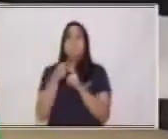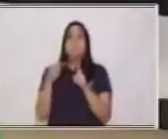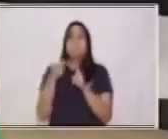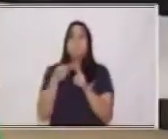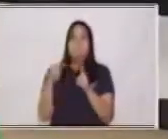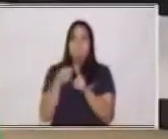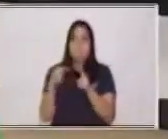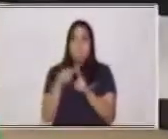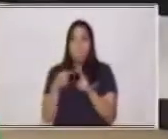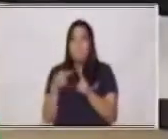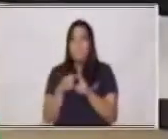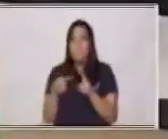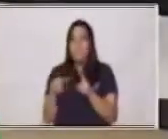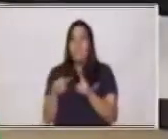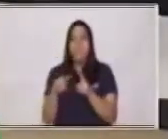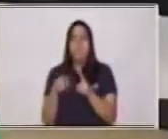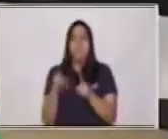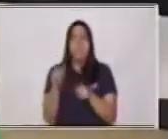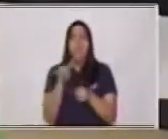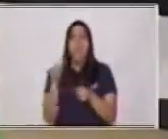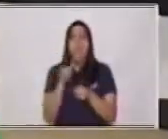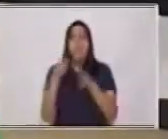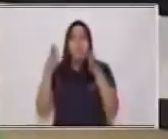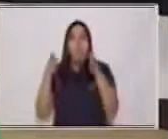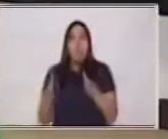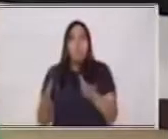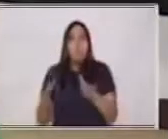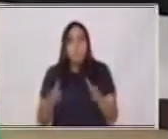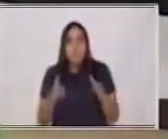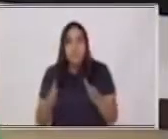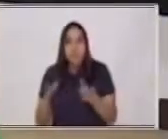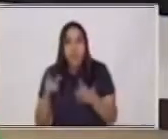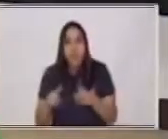crear un pastel, ¿verdad? Como que fueras a partir un pastel. Entonces lo